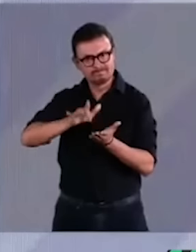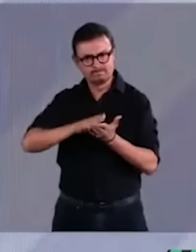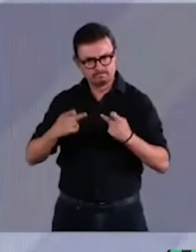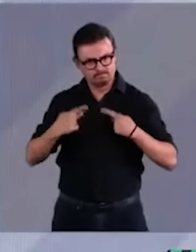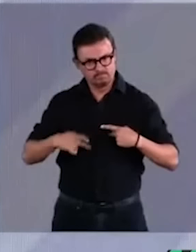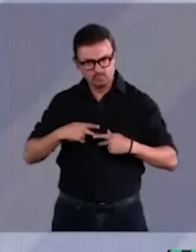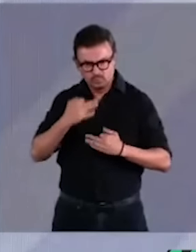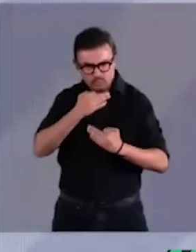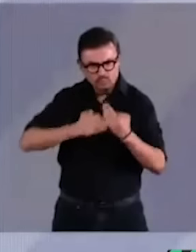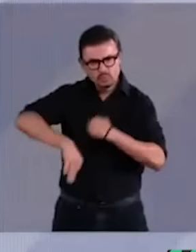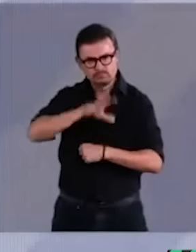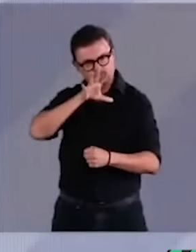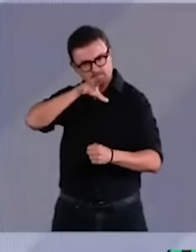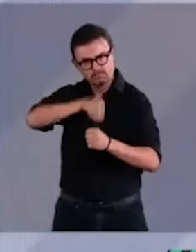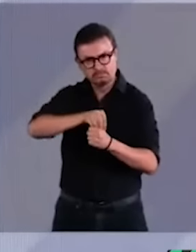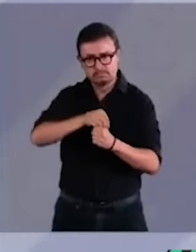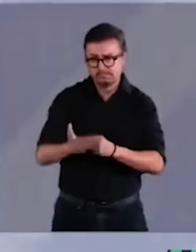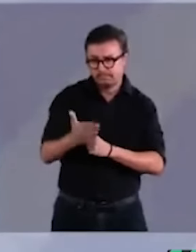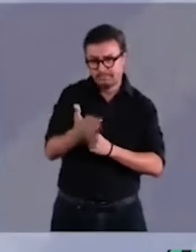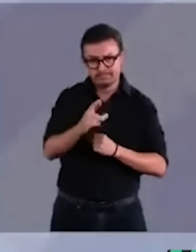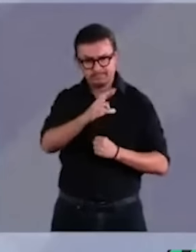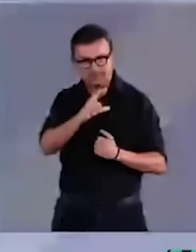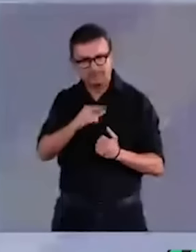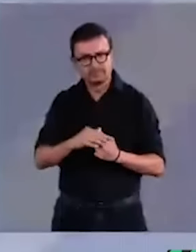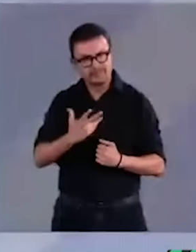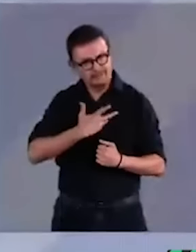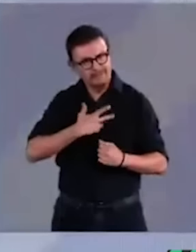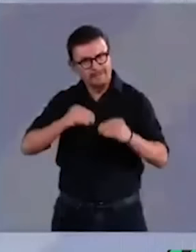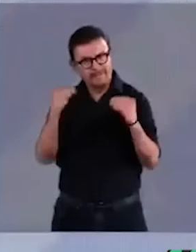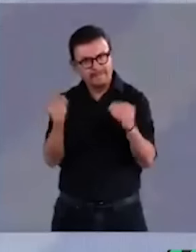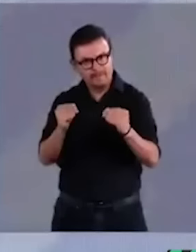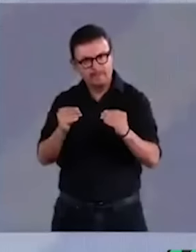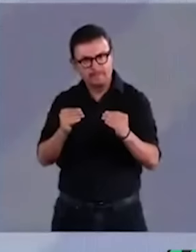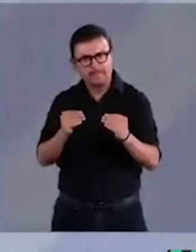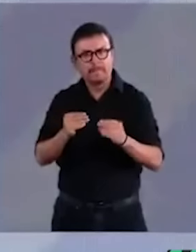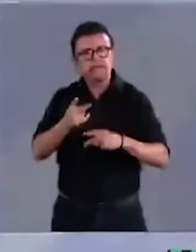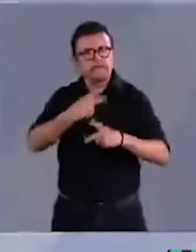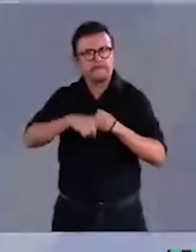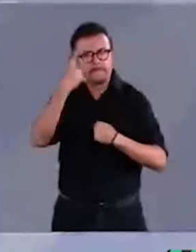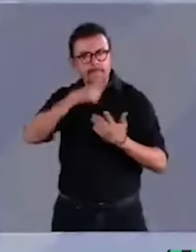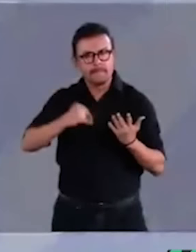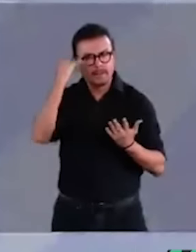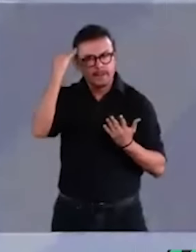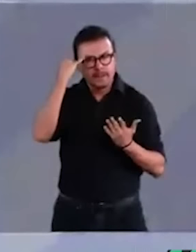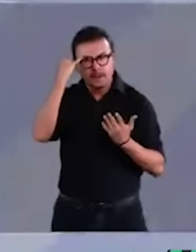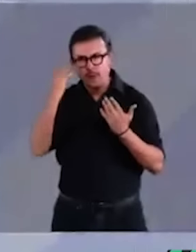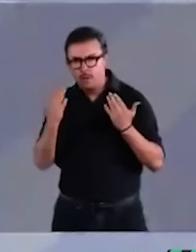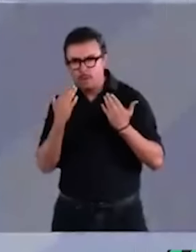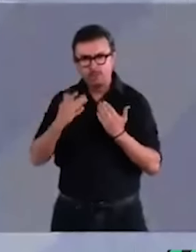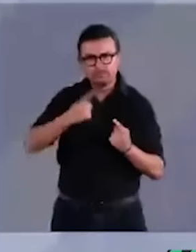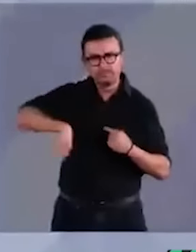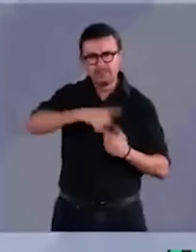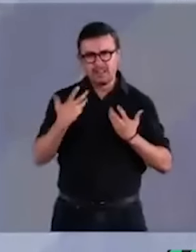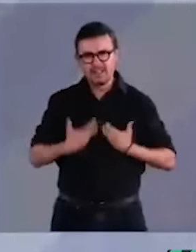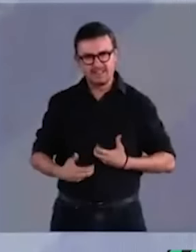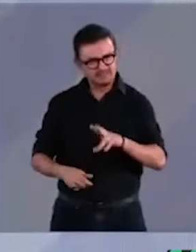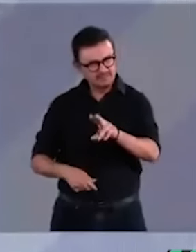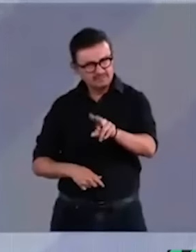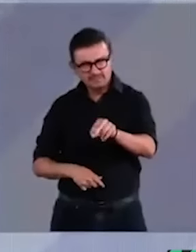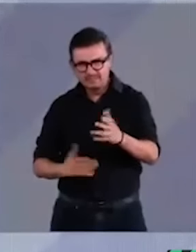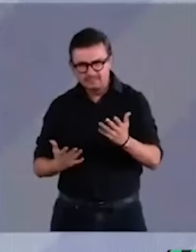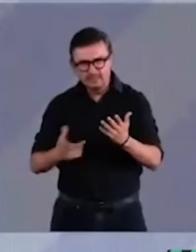todos. Adelante, Xochitl. Al debate venimos también a contrastar ideas, que no se espante. De las cosas más imperdonables de